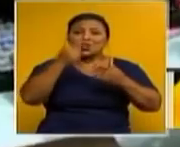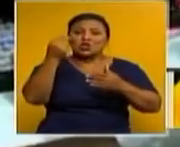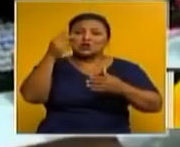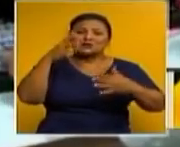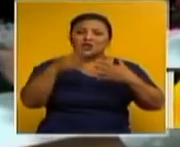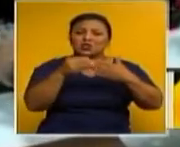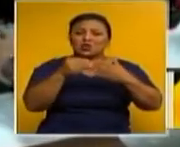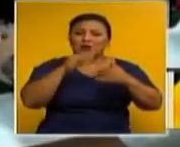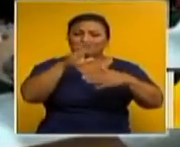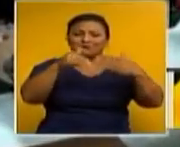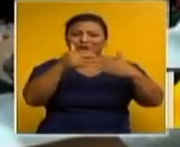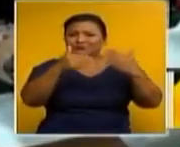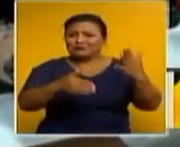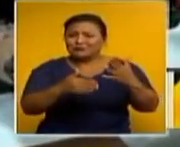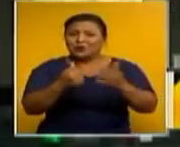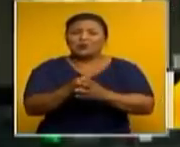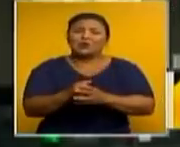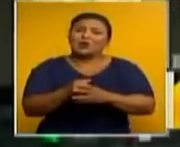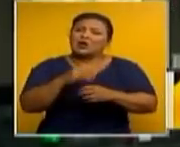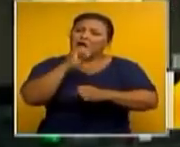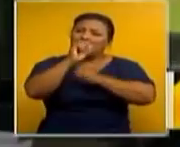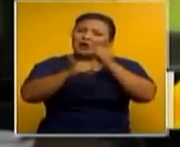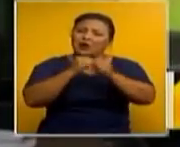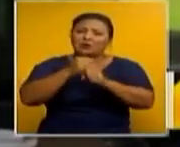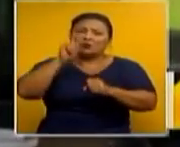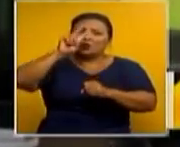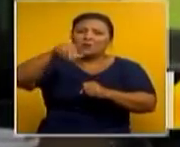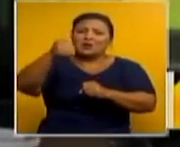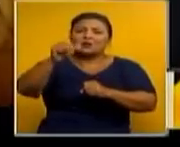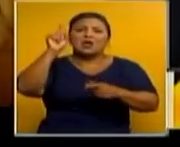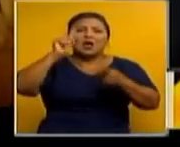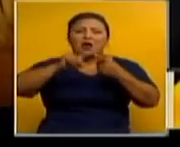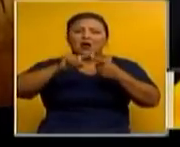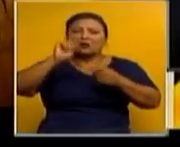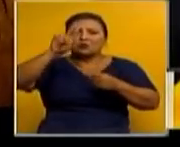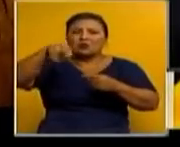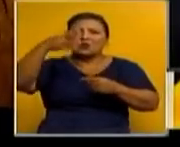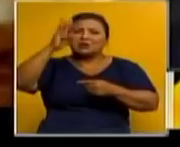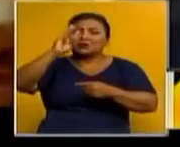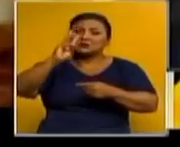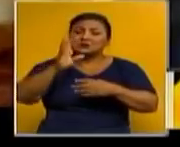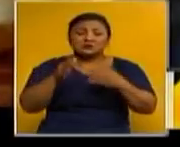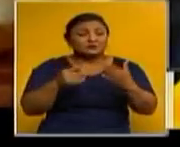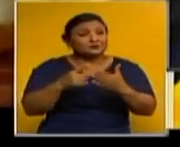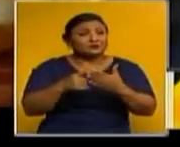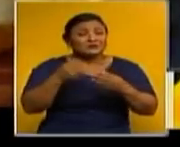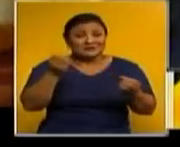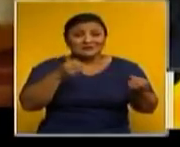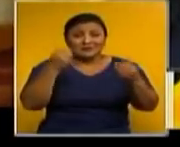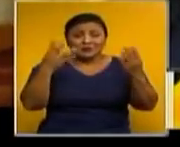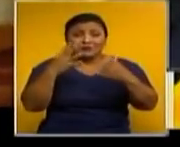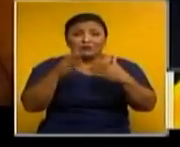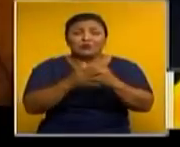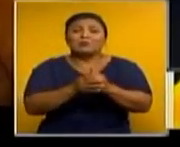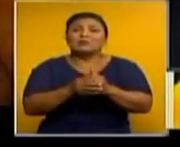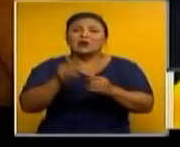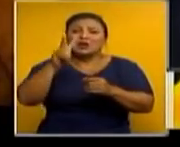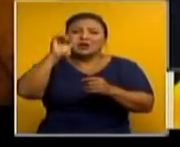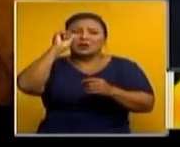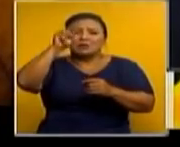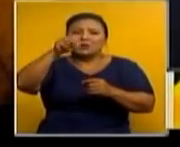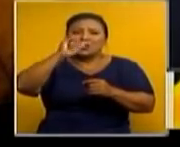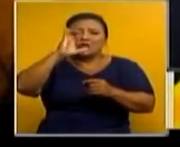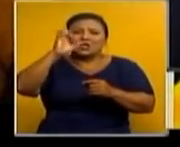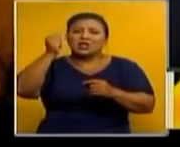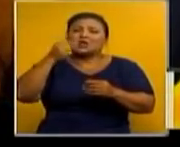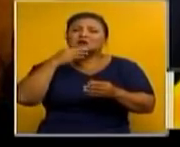$41,812 respectivamente, entre el periodo 2010 al 2016. Cabe mencionar que en ese ciclo, Vinicio Alvarado